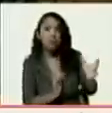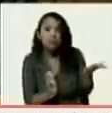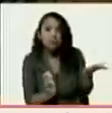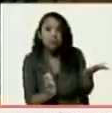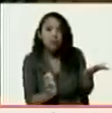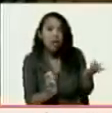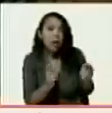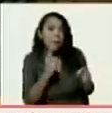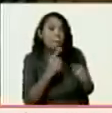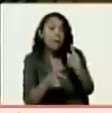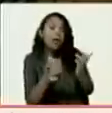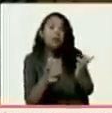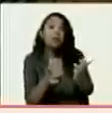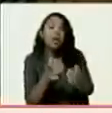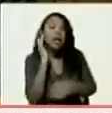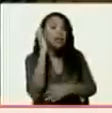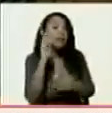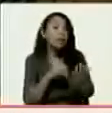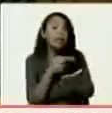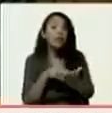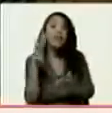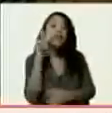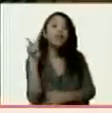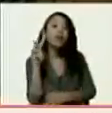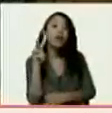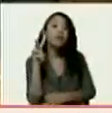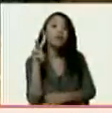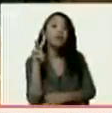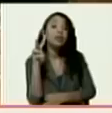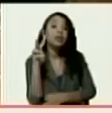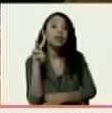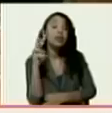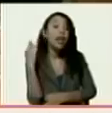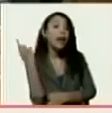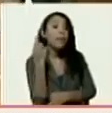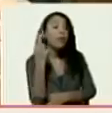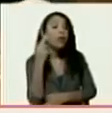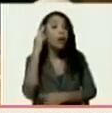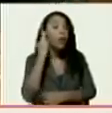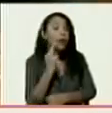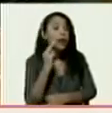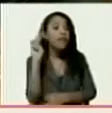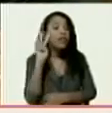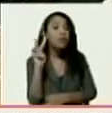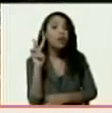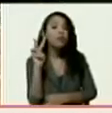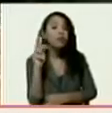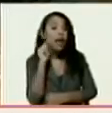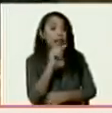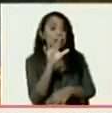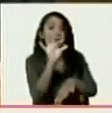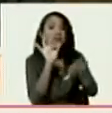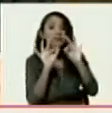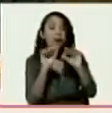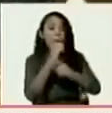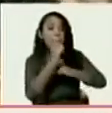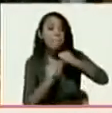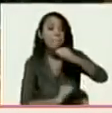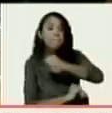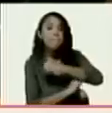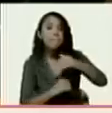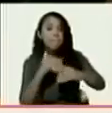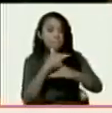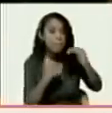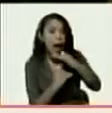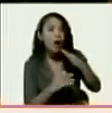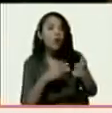Pero es la Asamblea Nacional de Venezuela, de la República Bolivariana de Venezuela, que fue electo bajo unas